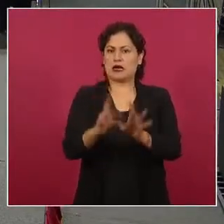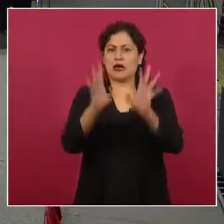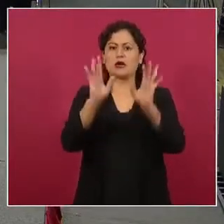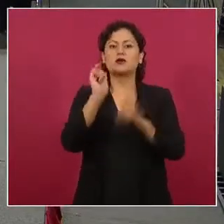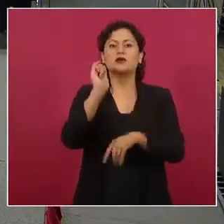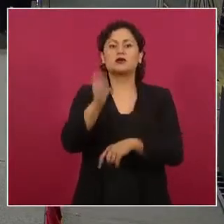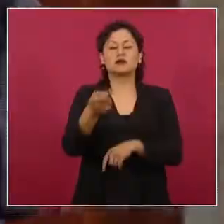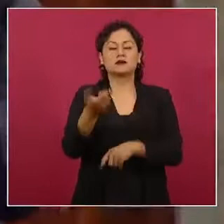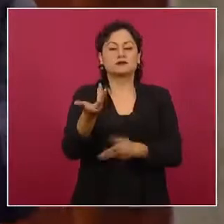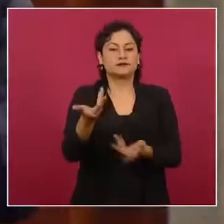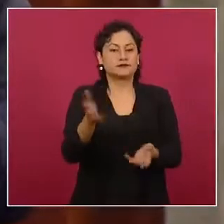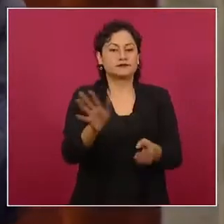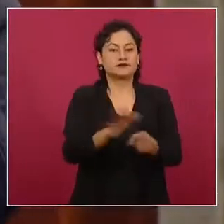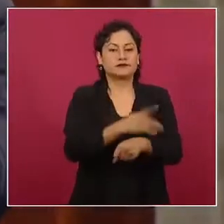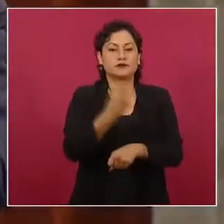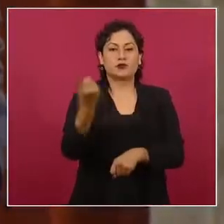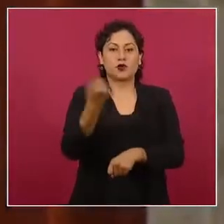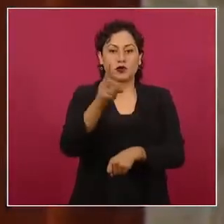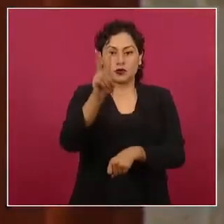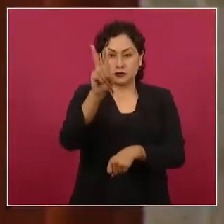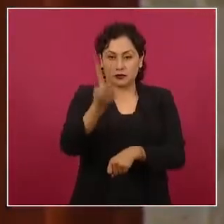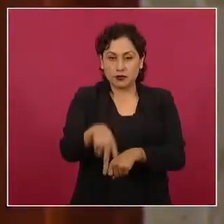porque nos costó trabajo